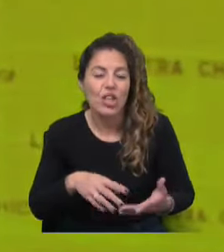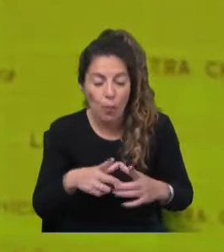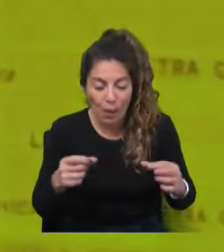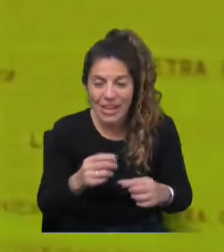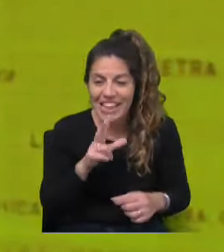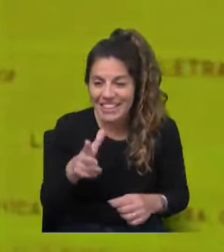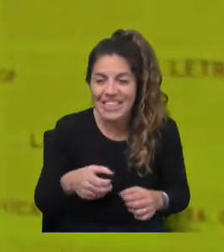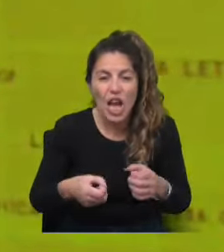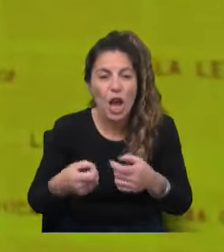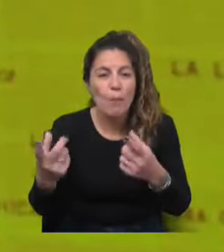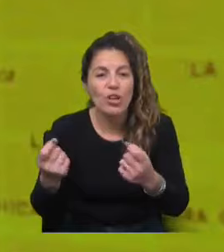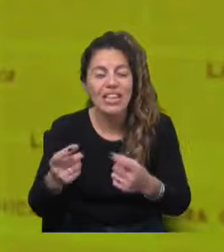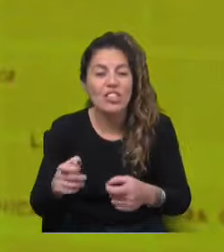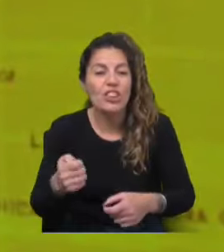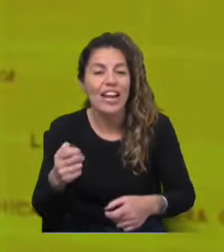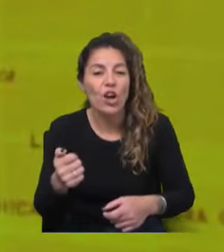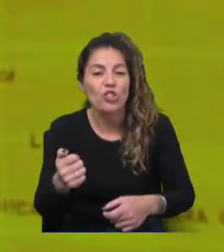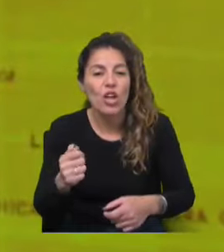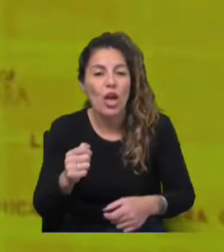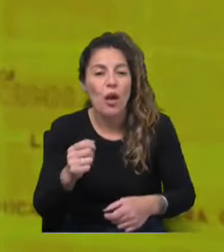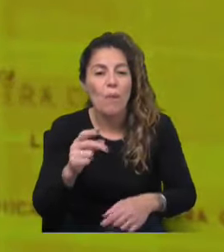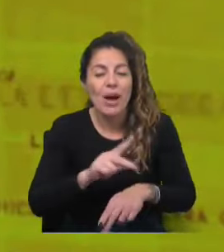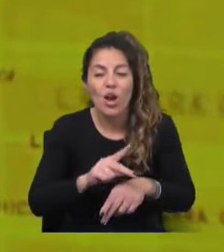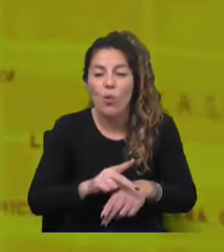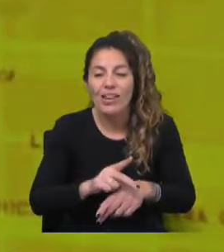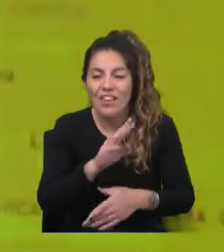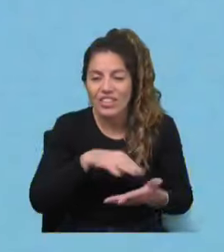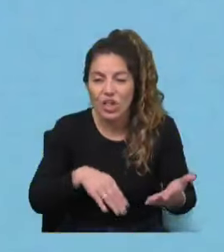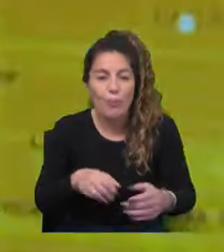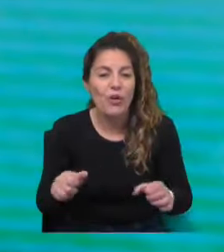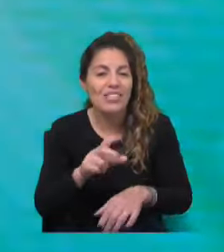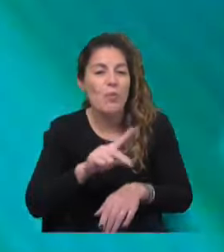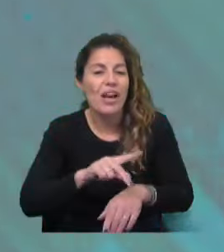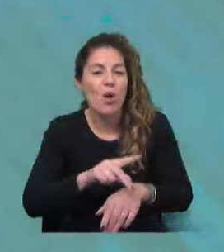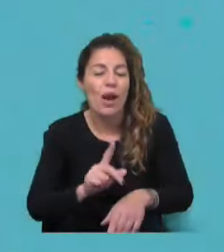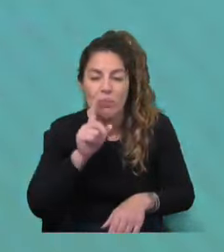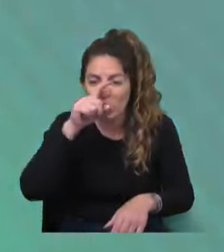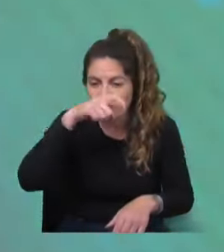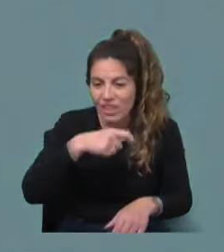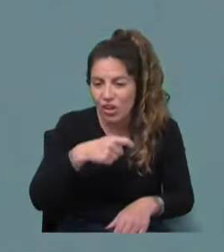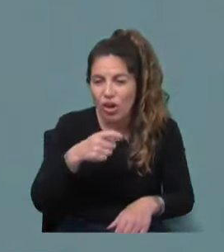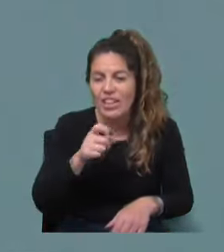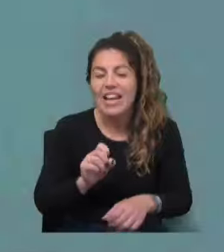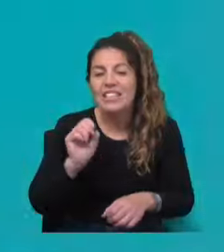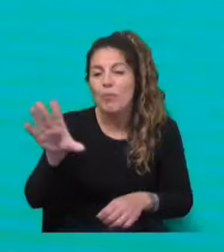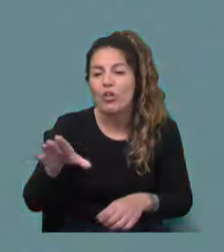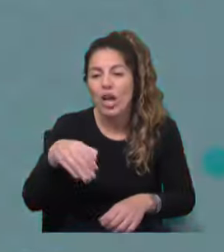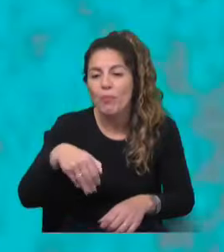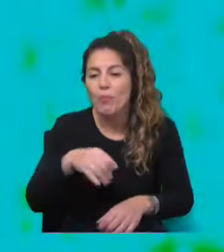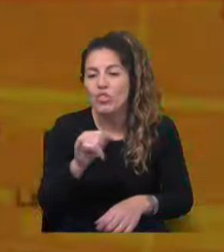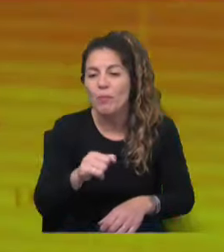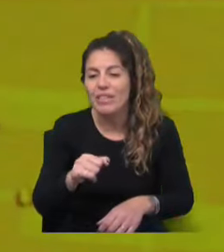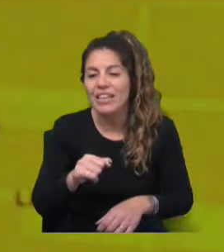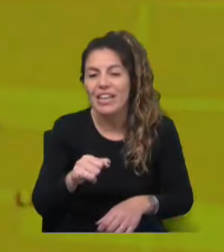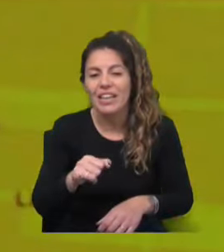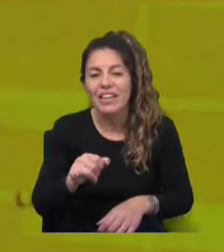dicen exportación de arroz de Paraguay a Barcelona, pero el cargamento hace Paraguay a Montevideo, de acá se exporta a Mozambique, para no despertar